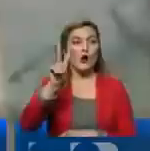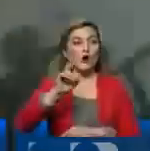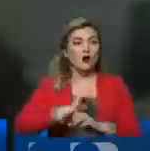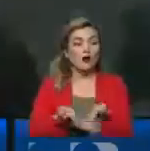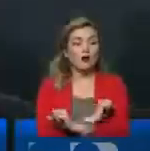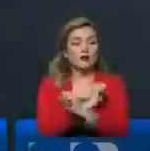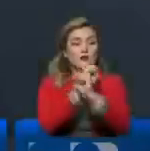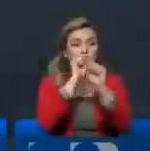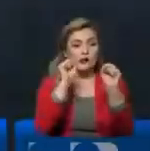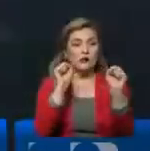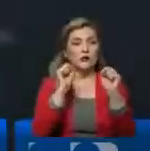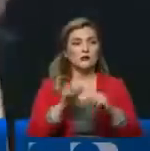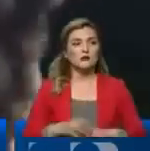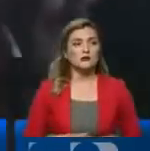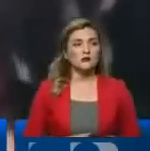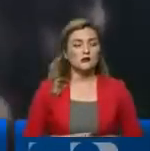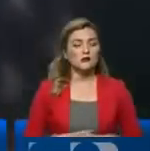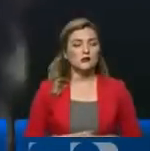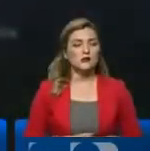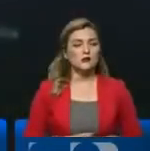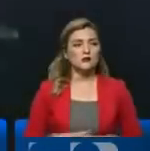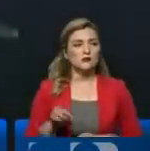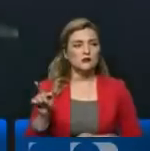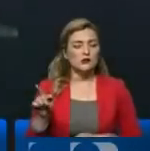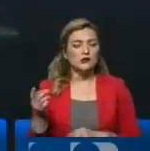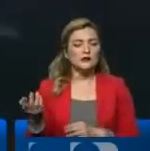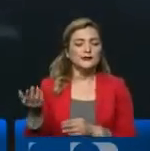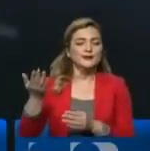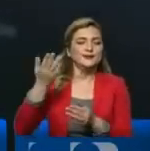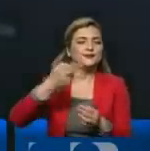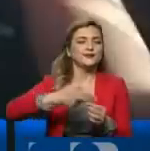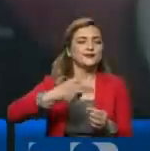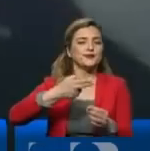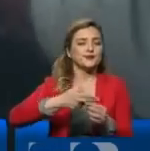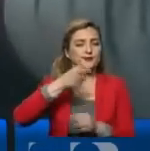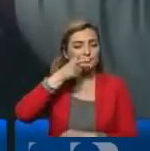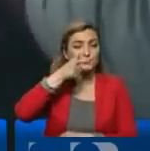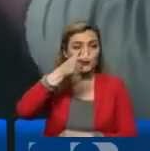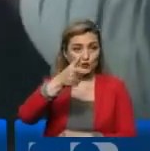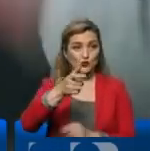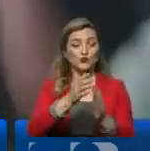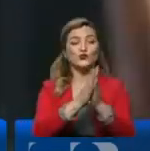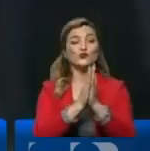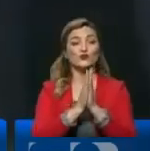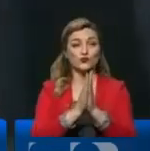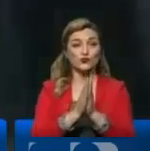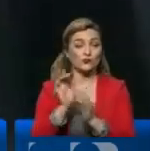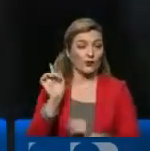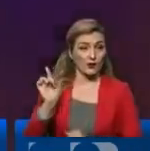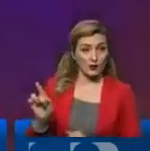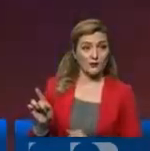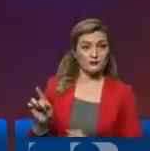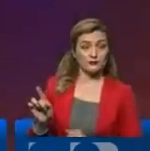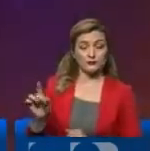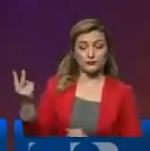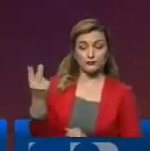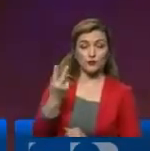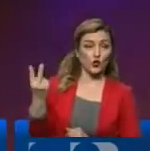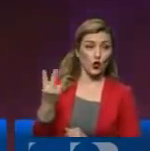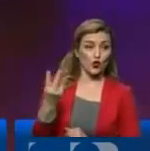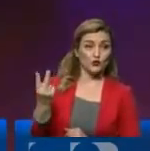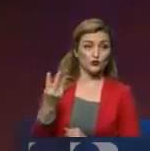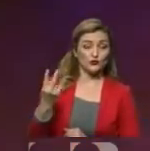de este viernes, ella deba presentarse, pues la Fiscalía ha pedido que ella y Daniel Salcedo